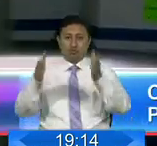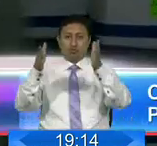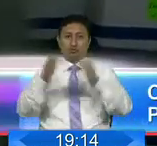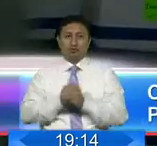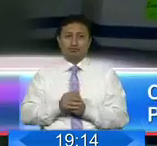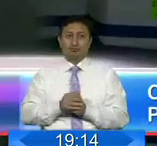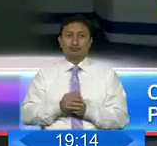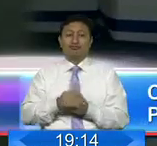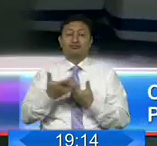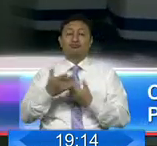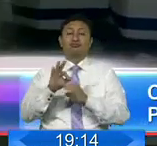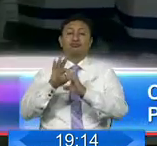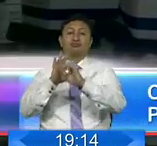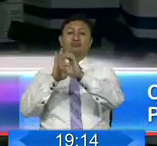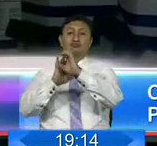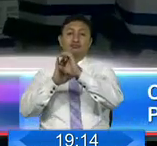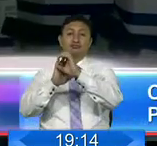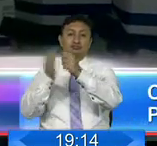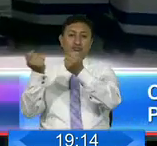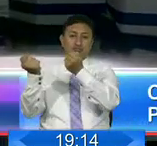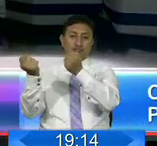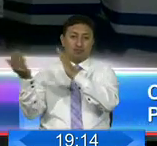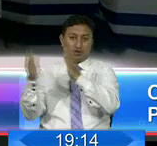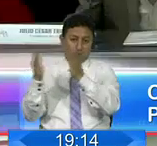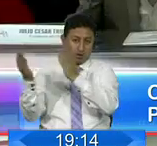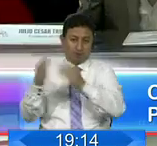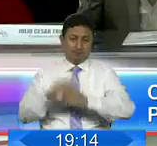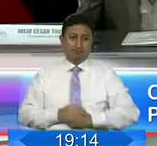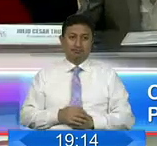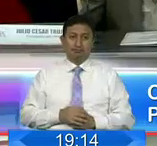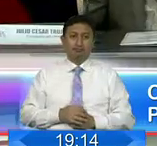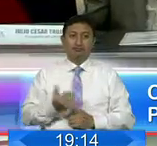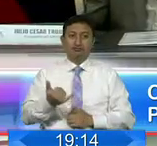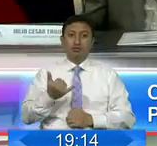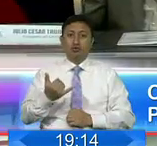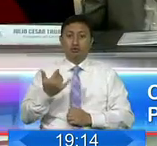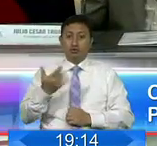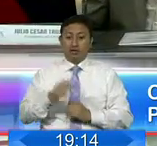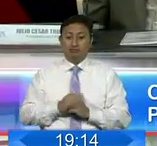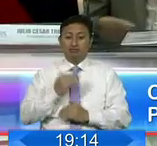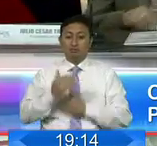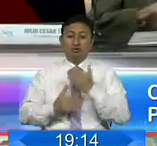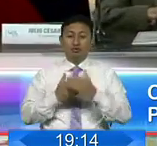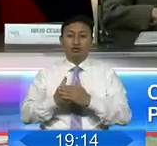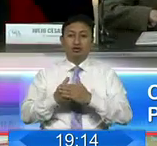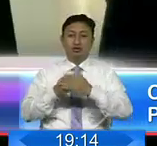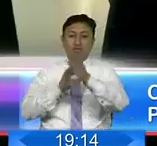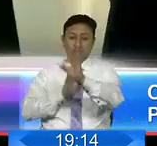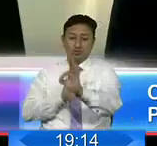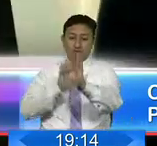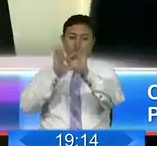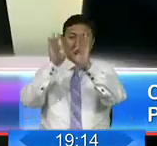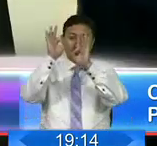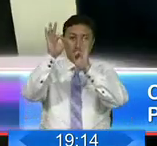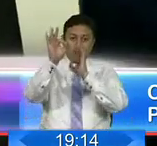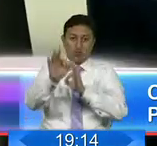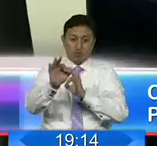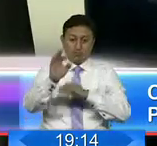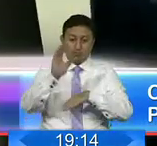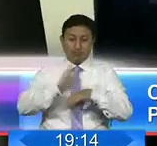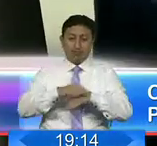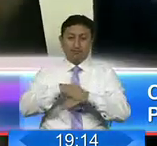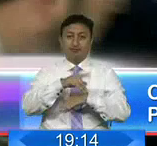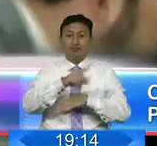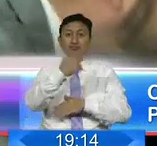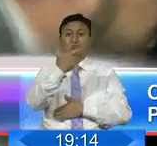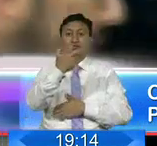el Consejo de Participación Ciudadana y Control Social Transitorio prepara lo que será el proceso de transición, una vez que sus funciones culminen